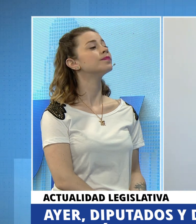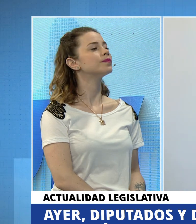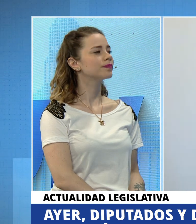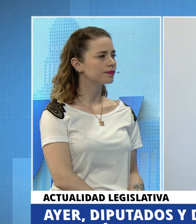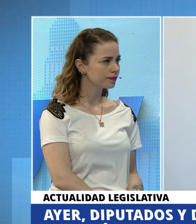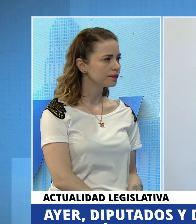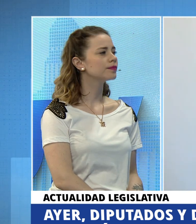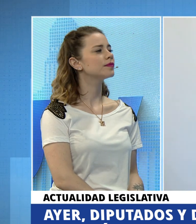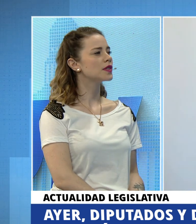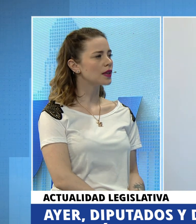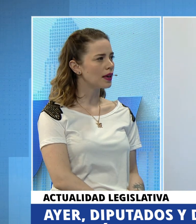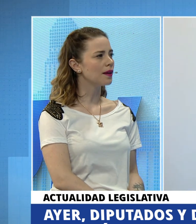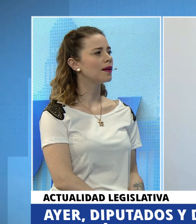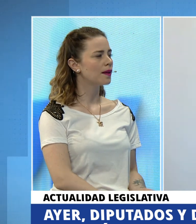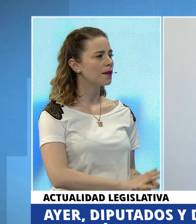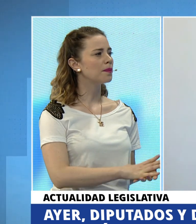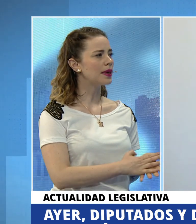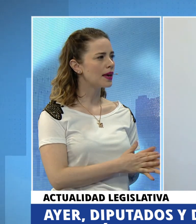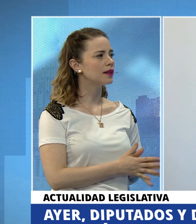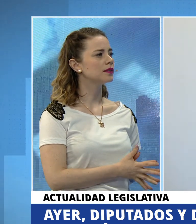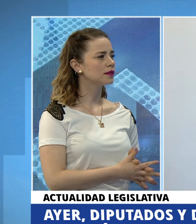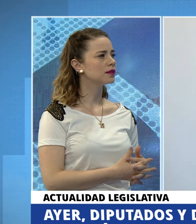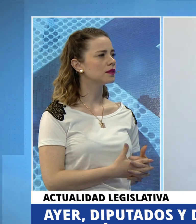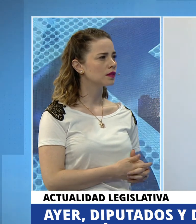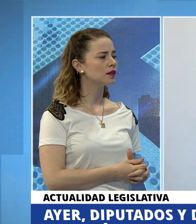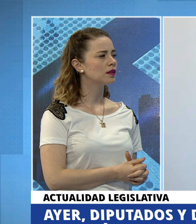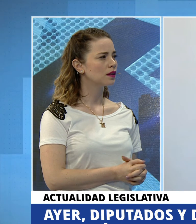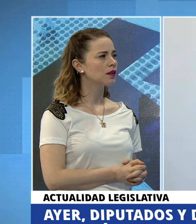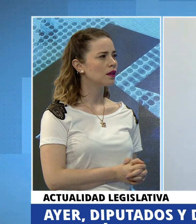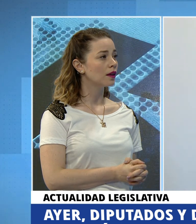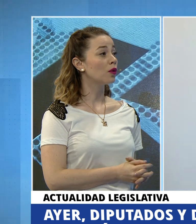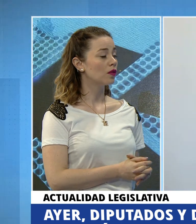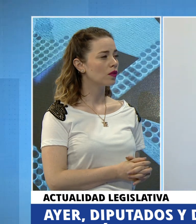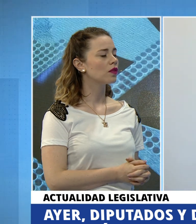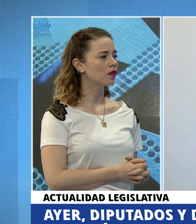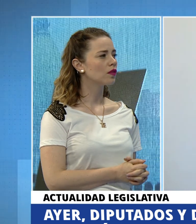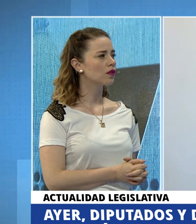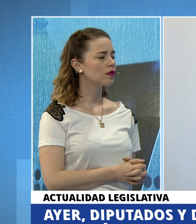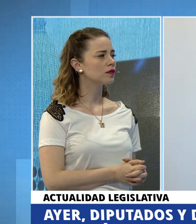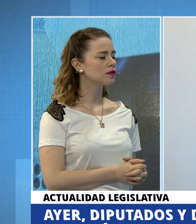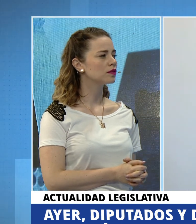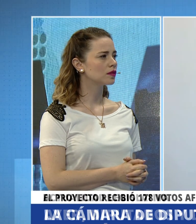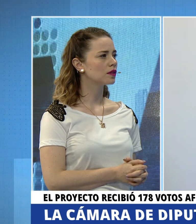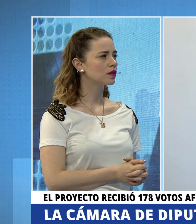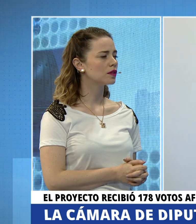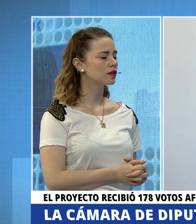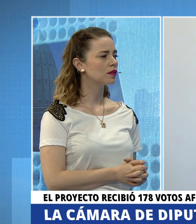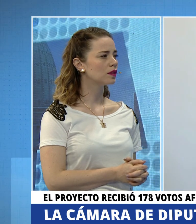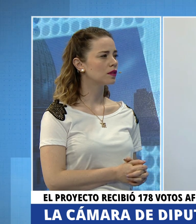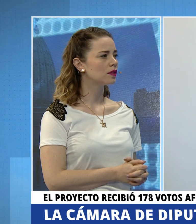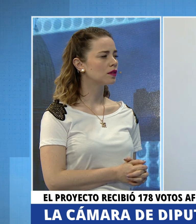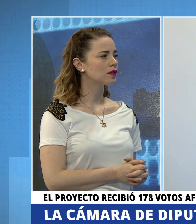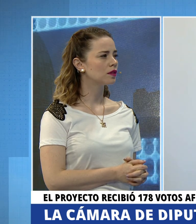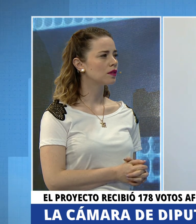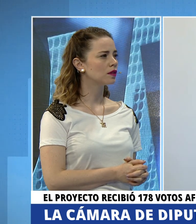24 capitales alternas. Sí. 24 ciudades, 24 ciudades donde el